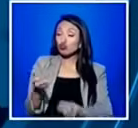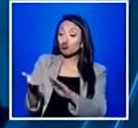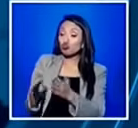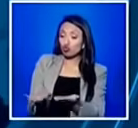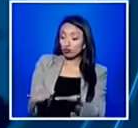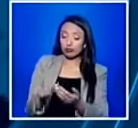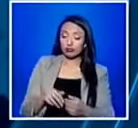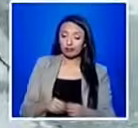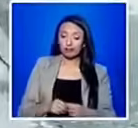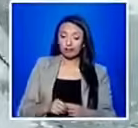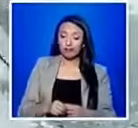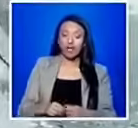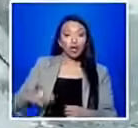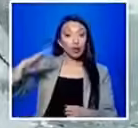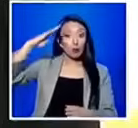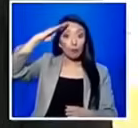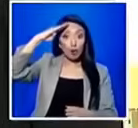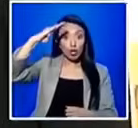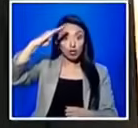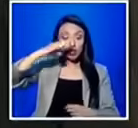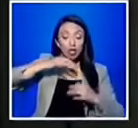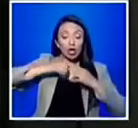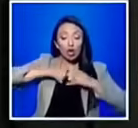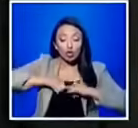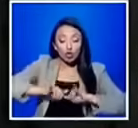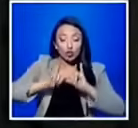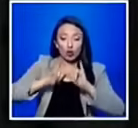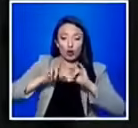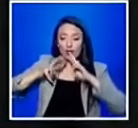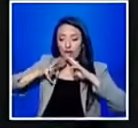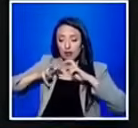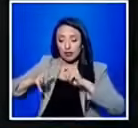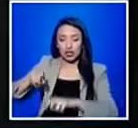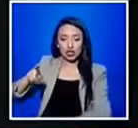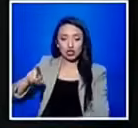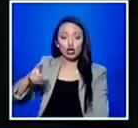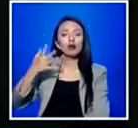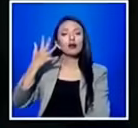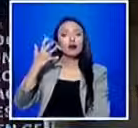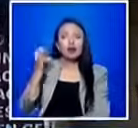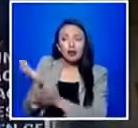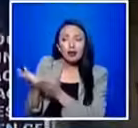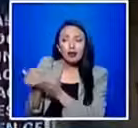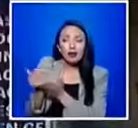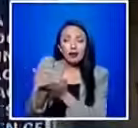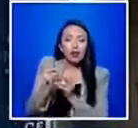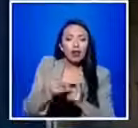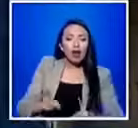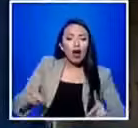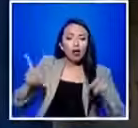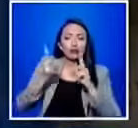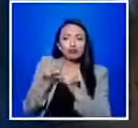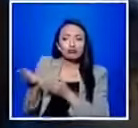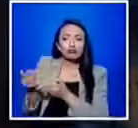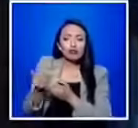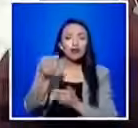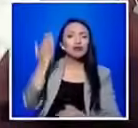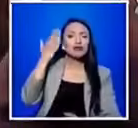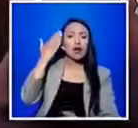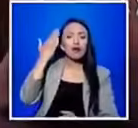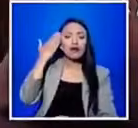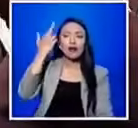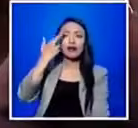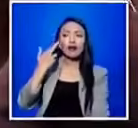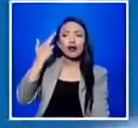violentas. La policía continúa con las indagaciones a fin de recabar información y determinar las causas